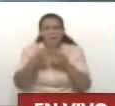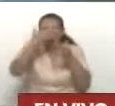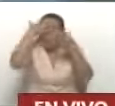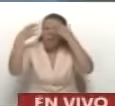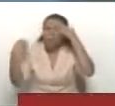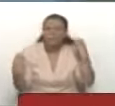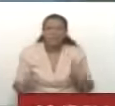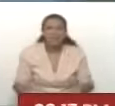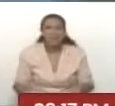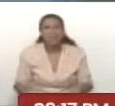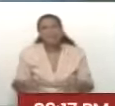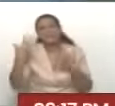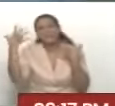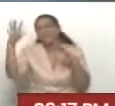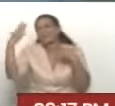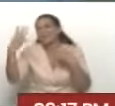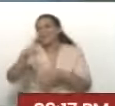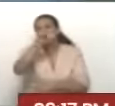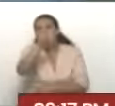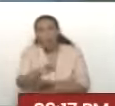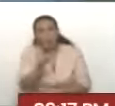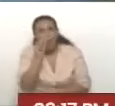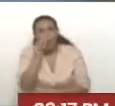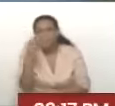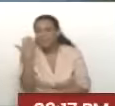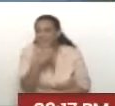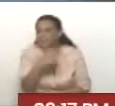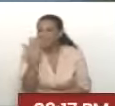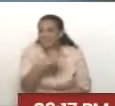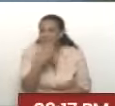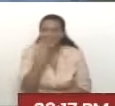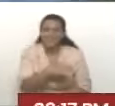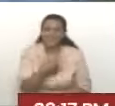un aplauso a Wilfredo, vale.